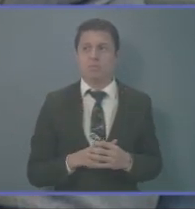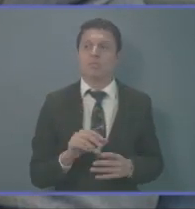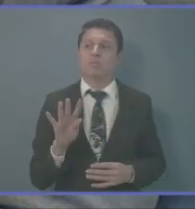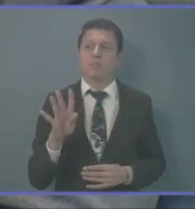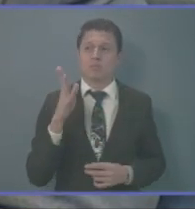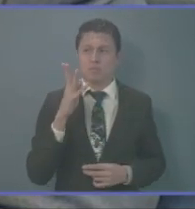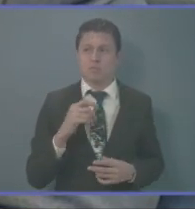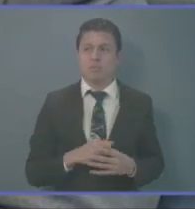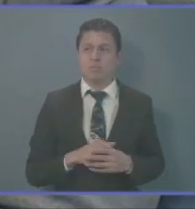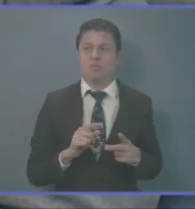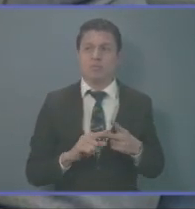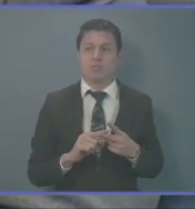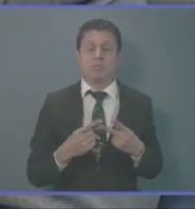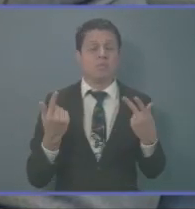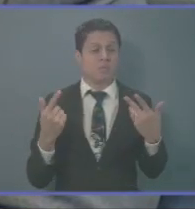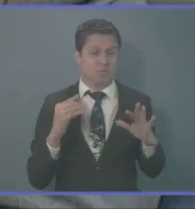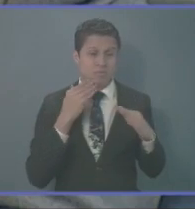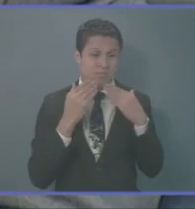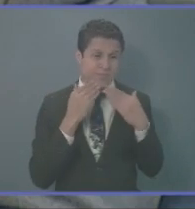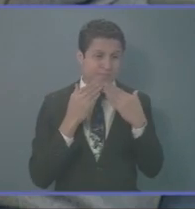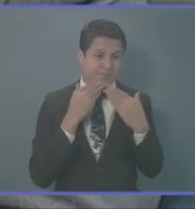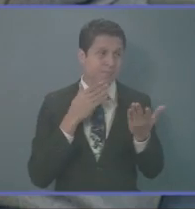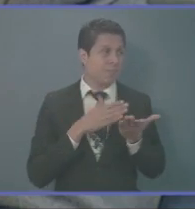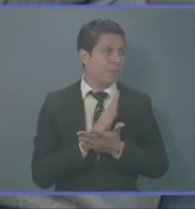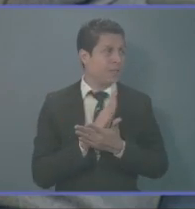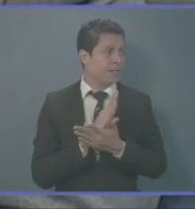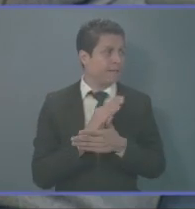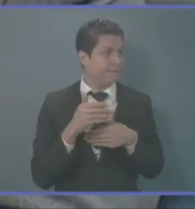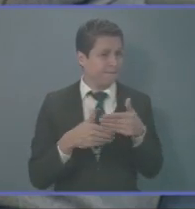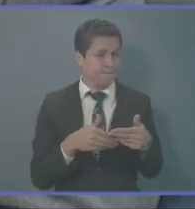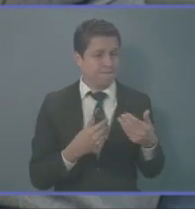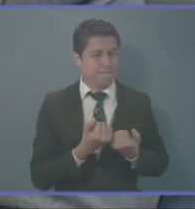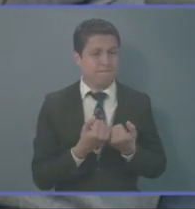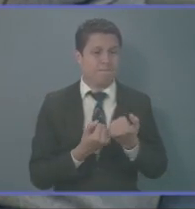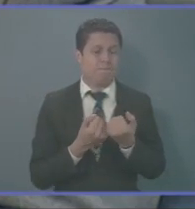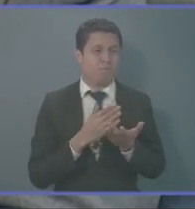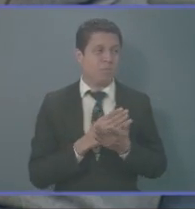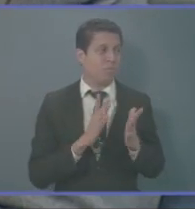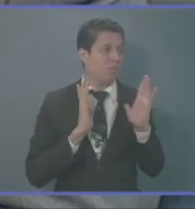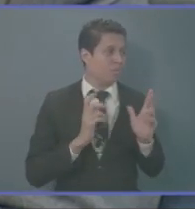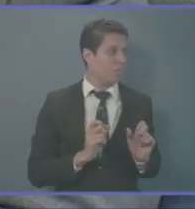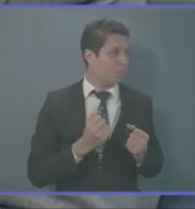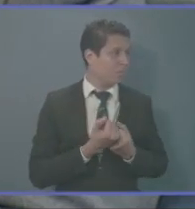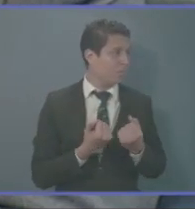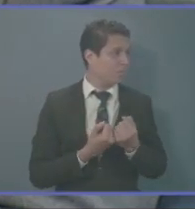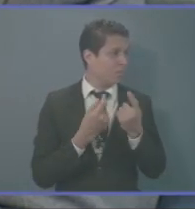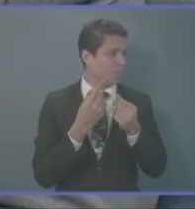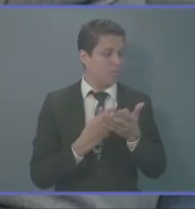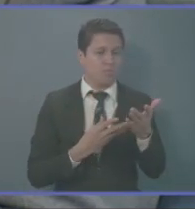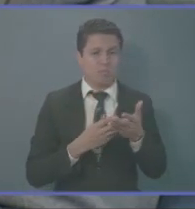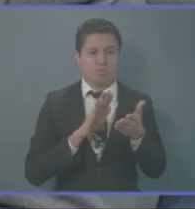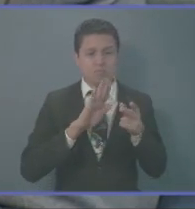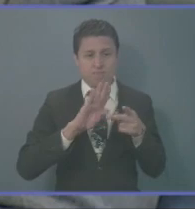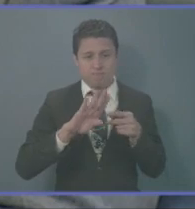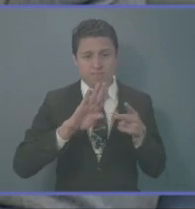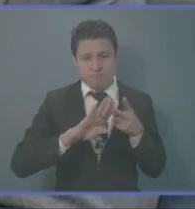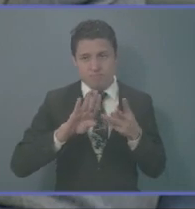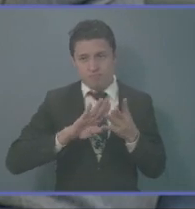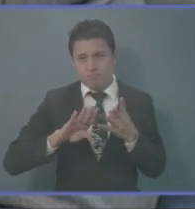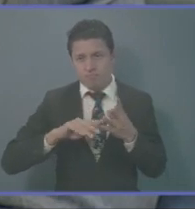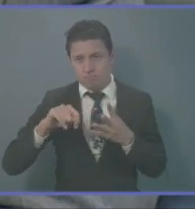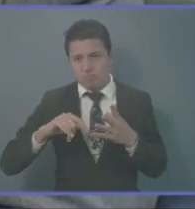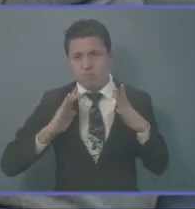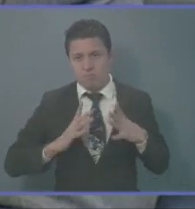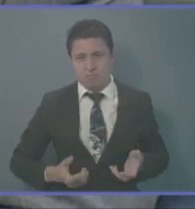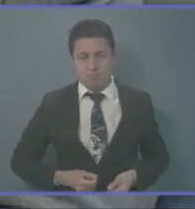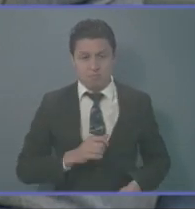4. Que en virtud de lo anterior, para la obtención de parte del financiamiento que requiere el gobierno de El Salvador,